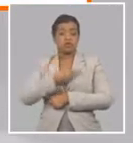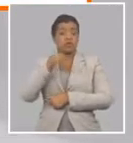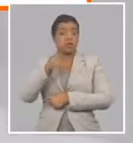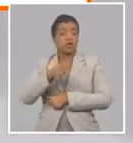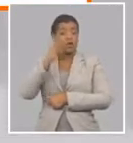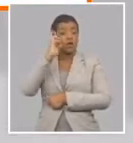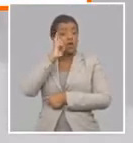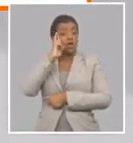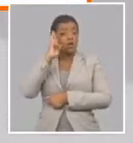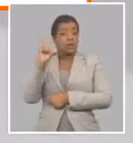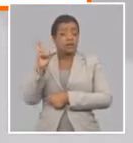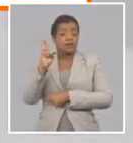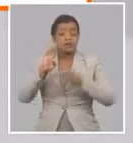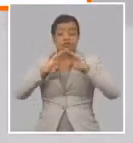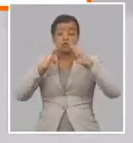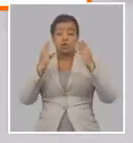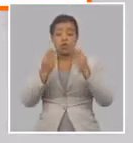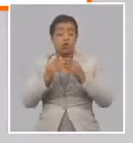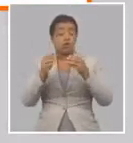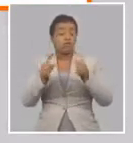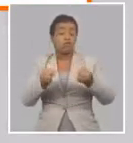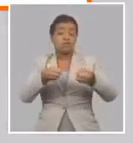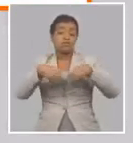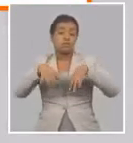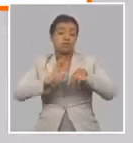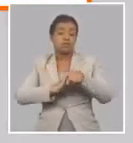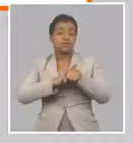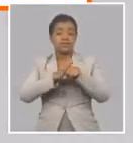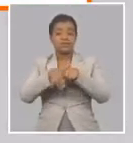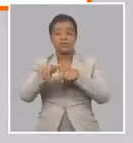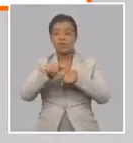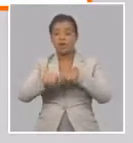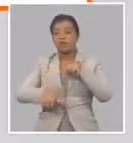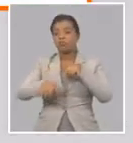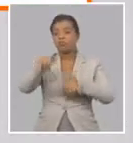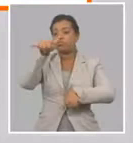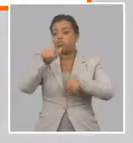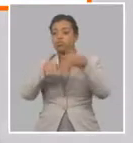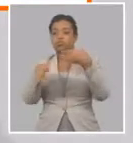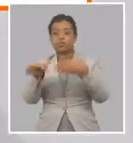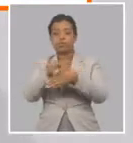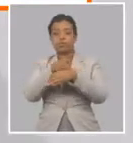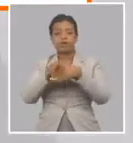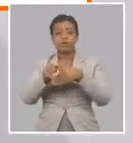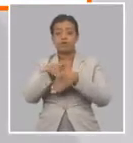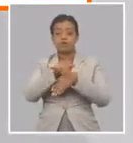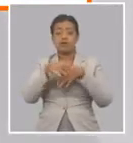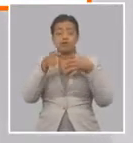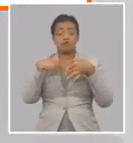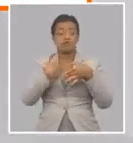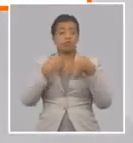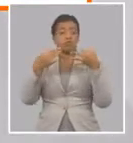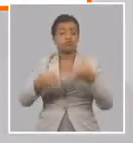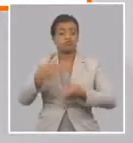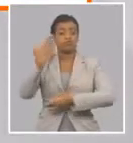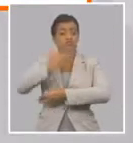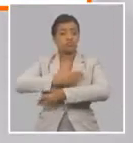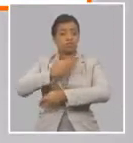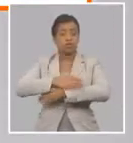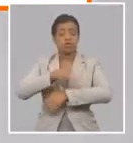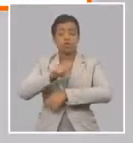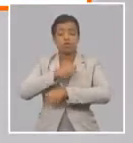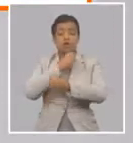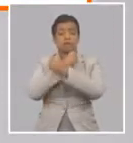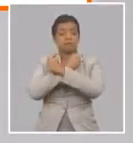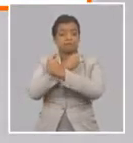dentro de todo este contexto con el incremento también de las operaciones sobre todo el punto de vista de seguridad de nuestras fronteras también se incrementan los riesgos